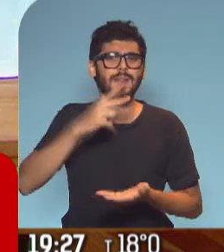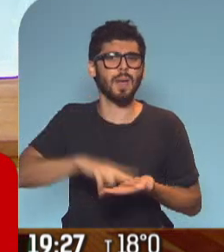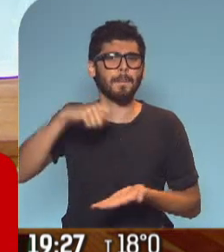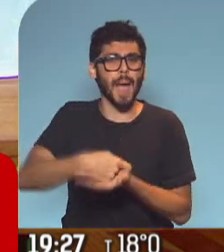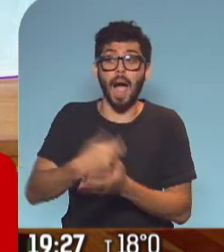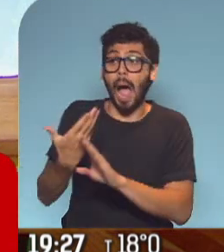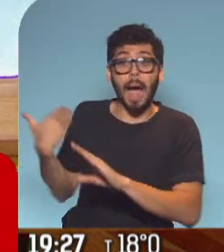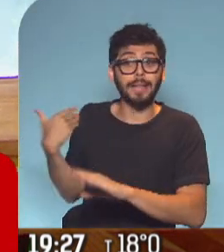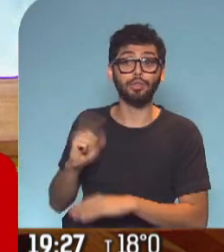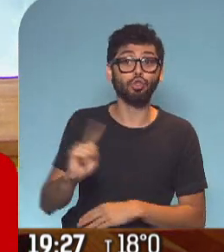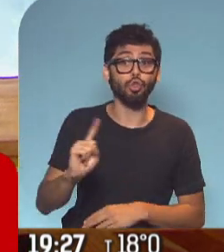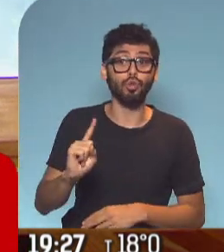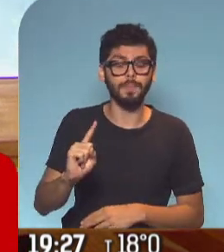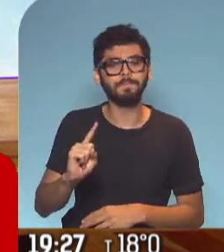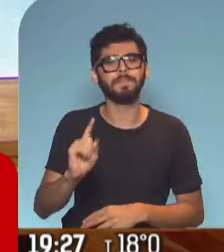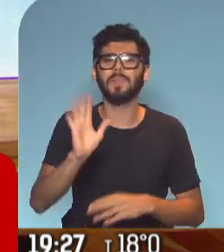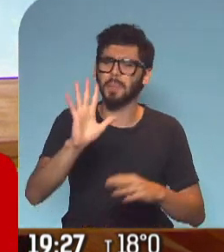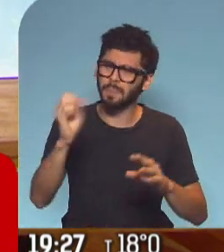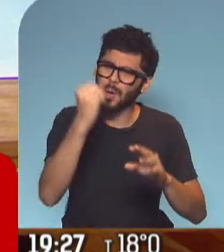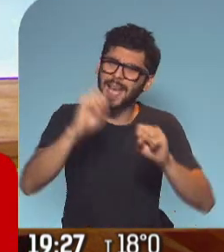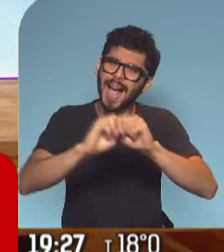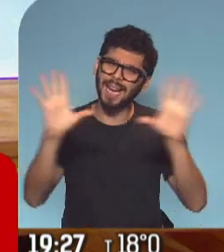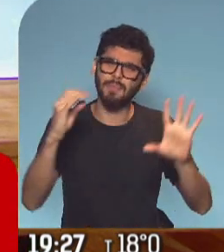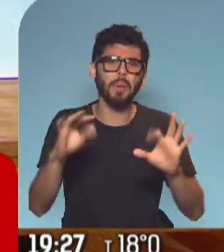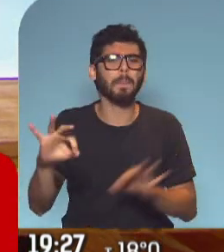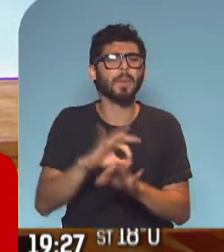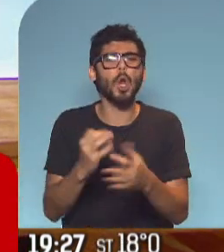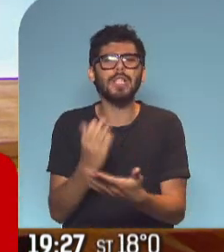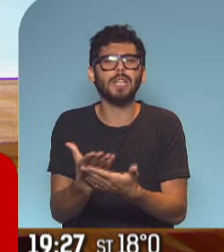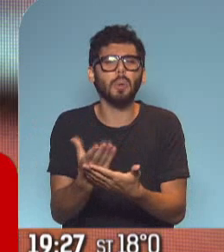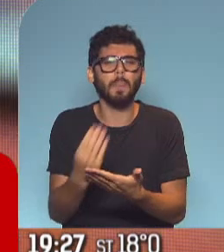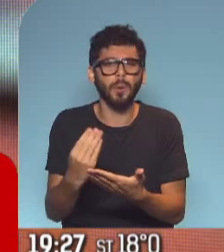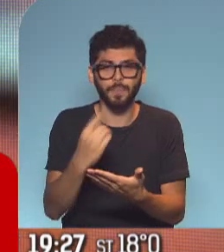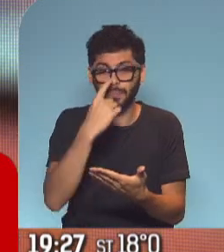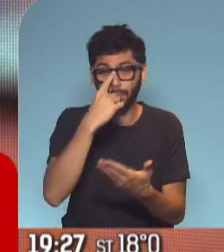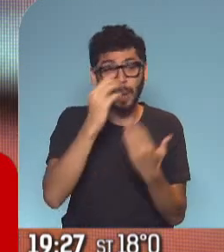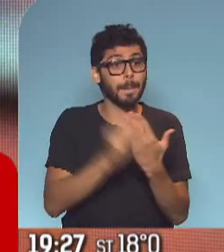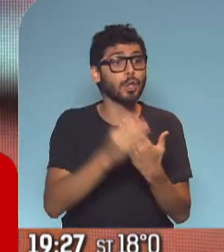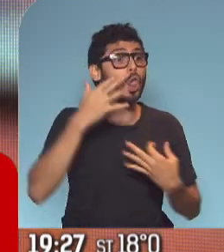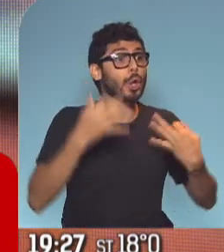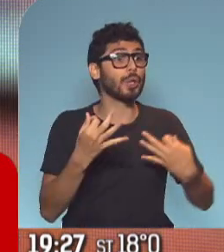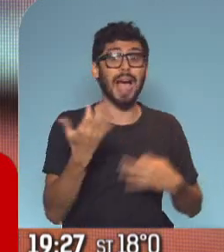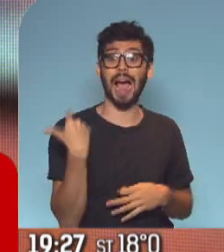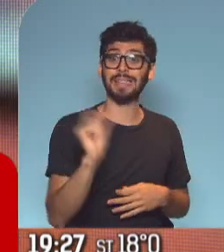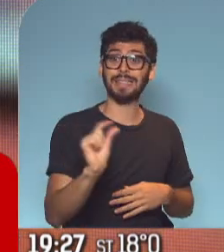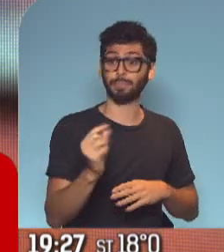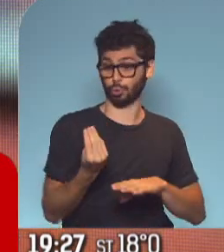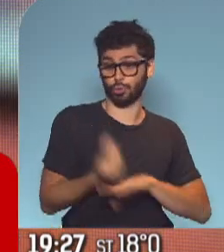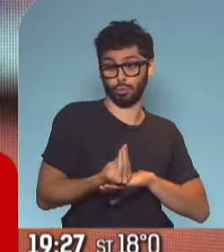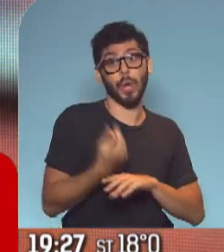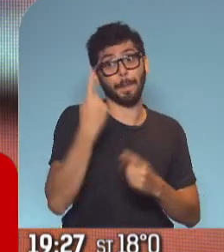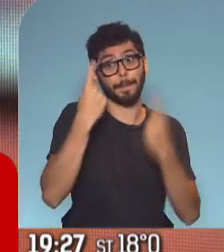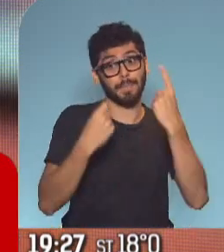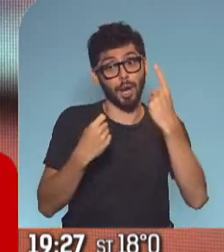para mí que hay que entenderlos desde el contexto en que contexto llega este proyecto con un ministro de justicia recién asumido se si primer dato